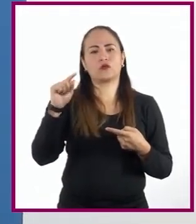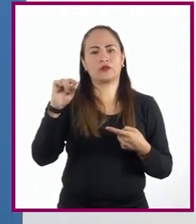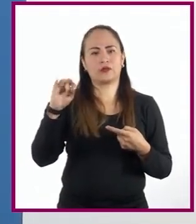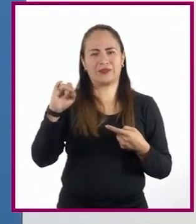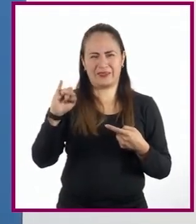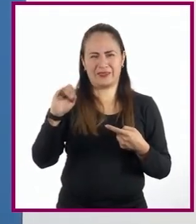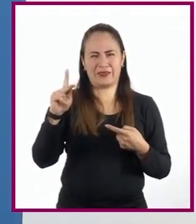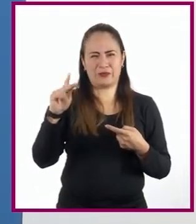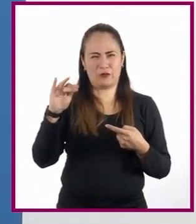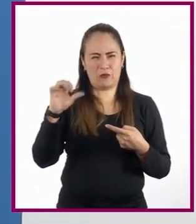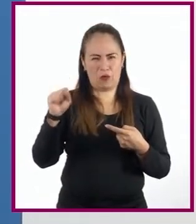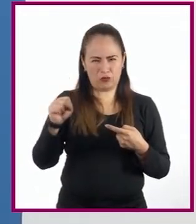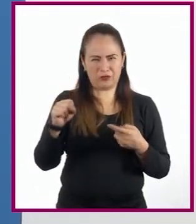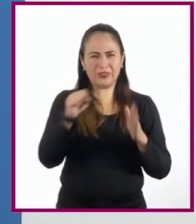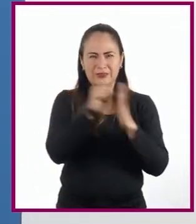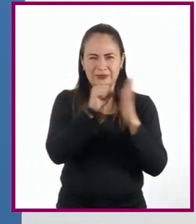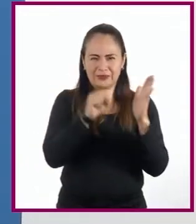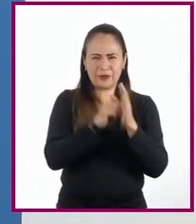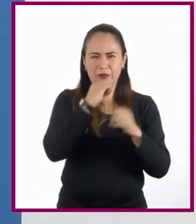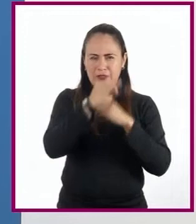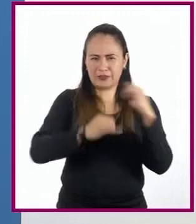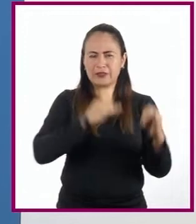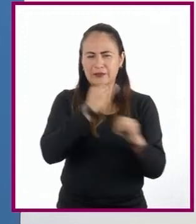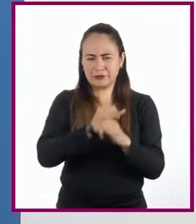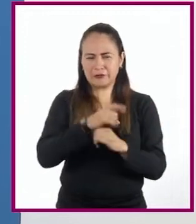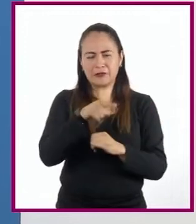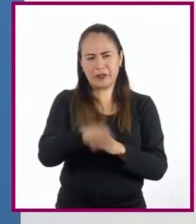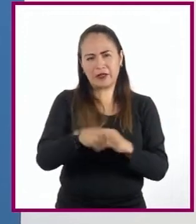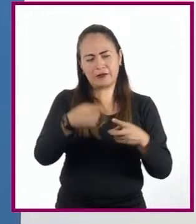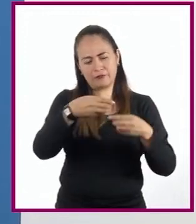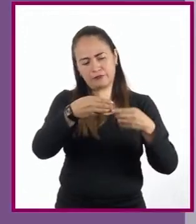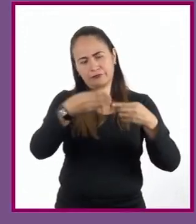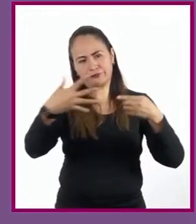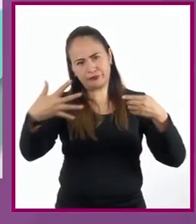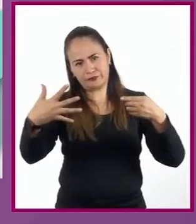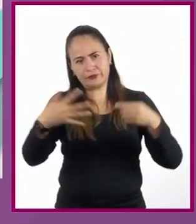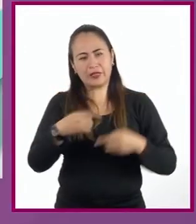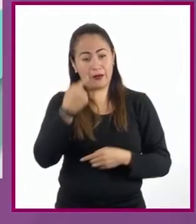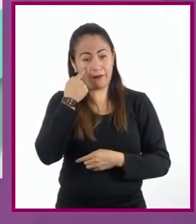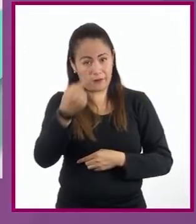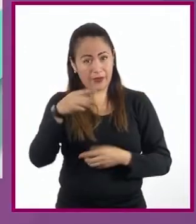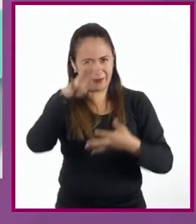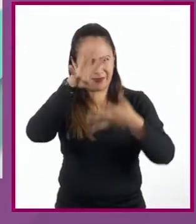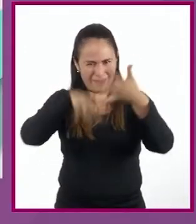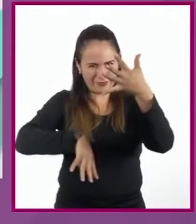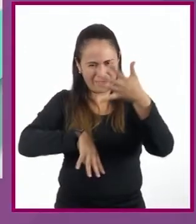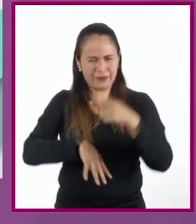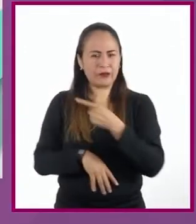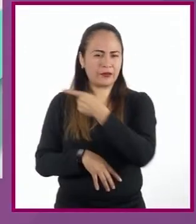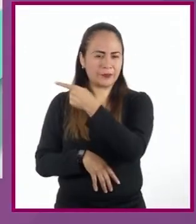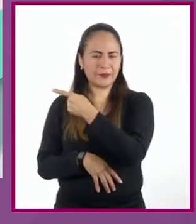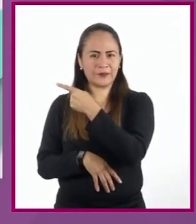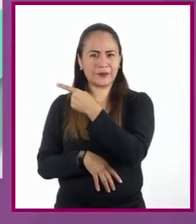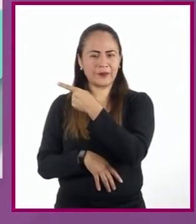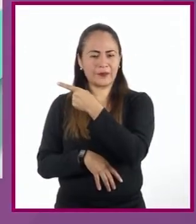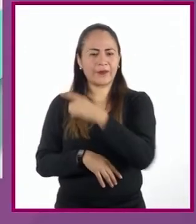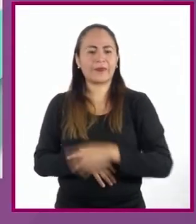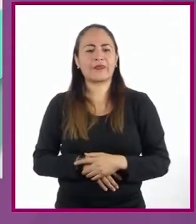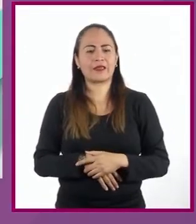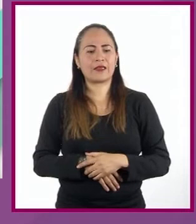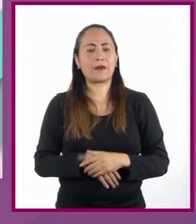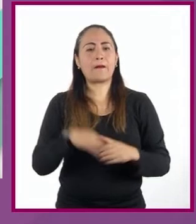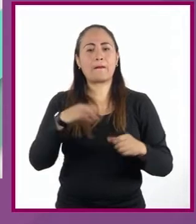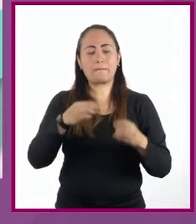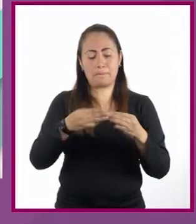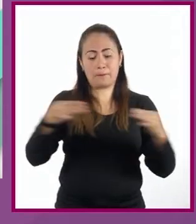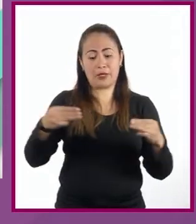Sistema Internacional de Unidades son los siguientes. Observen la siguiente tabla, en la que aparecen los múltiplos